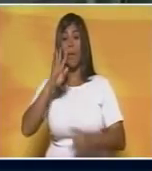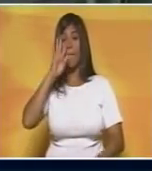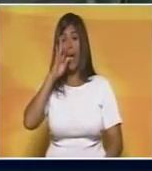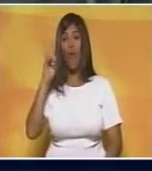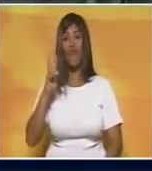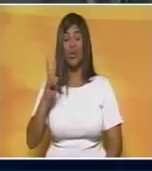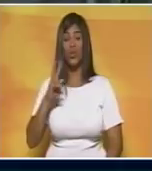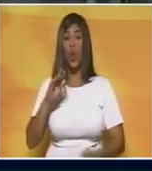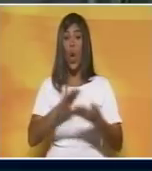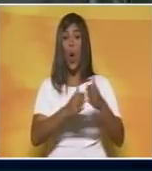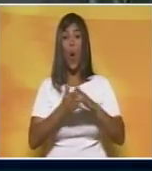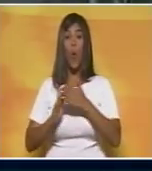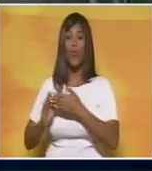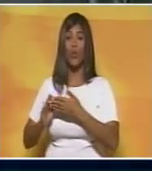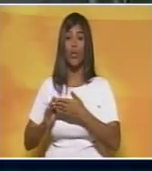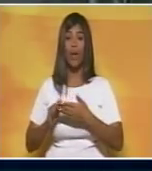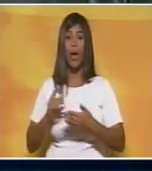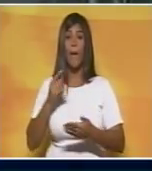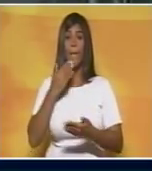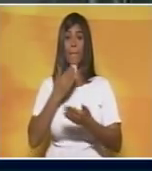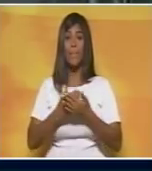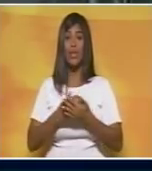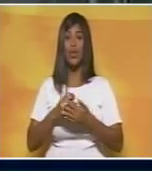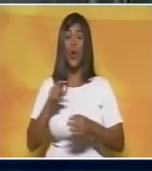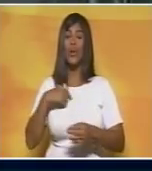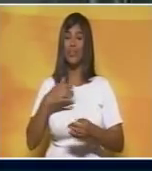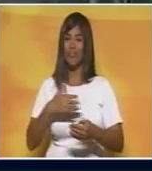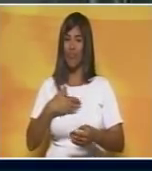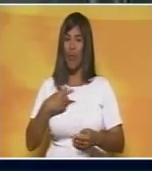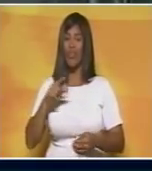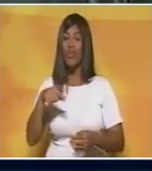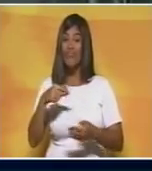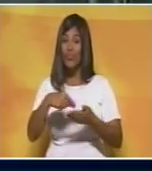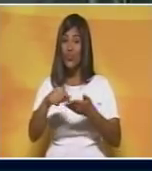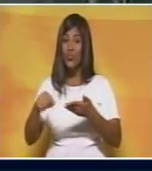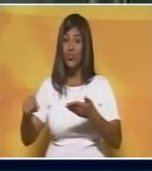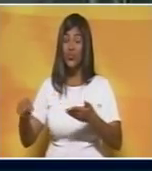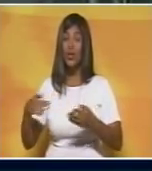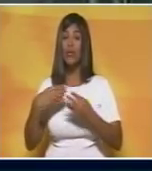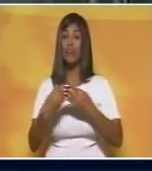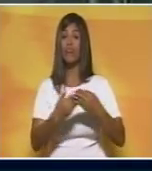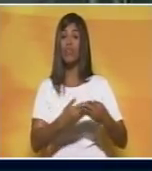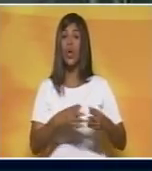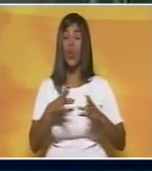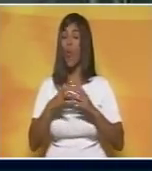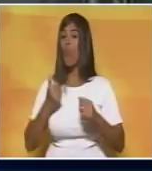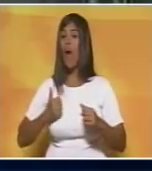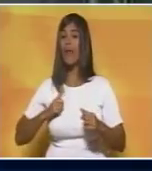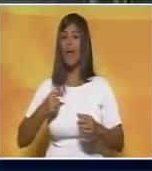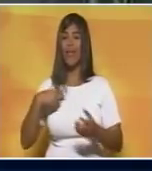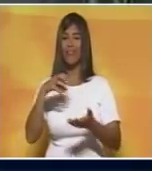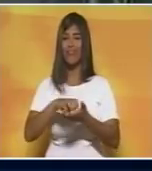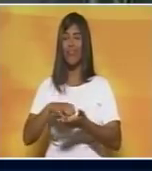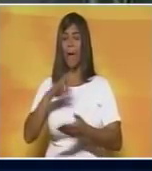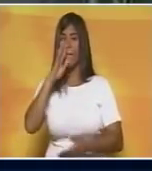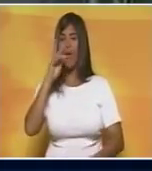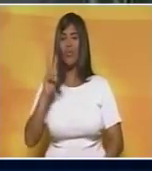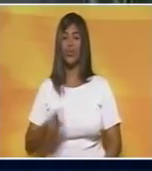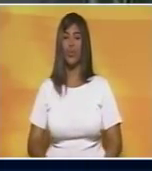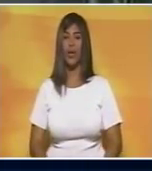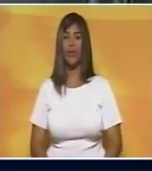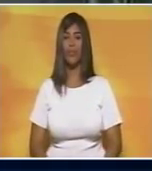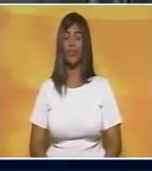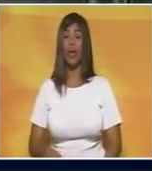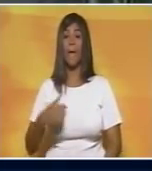a través de las comunidades. Señaló que para solicitar este servicio se debe llenar una planilla y entregarla en cualquier sede del Banco de Venezuela. Mi comuna